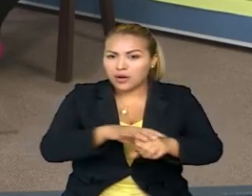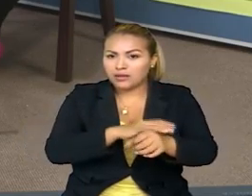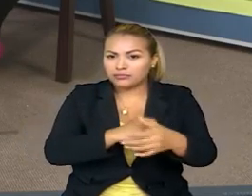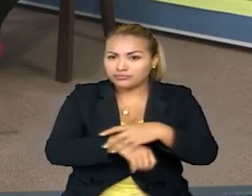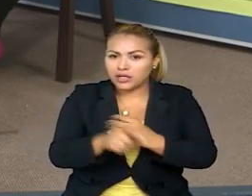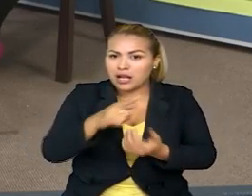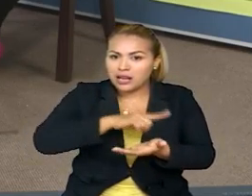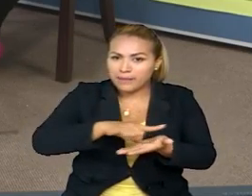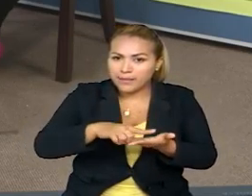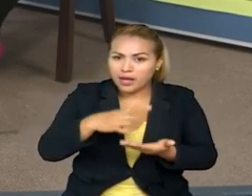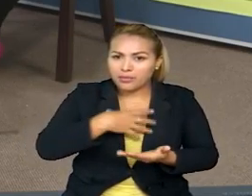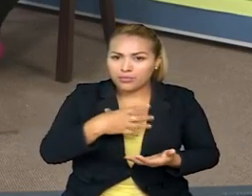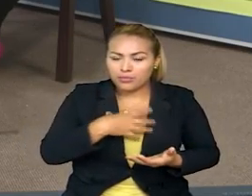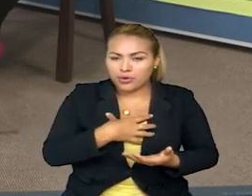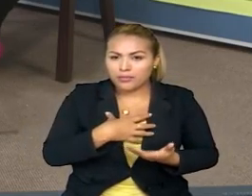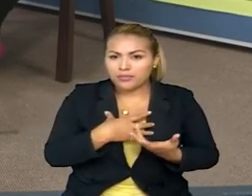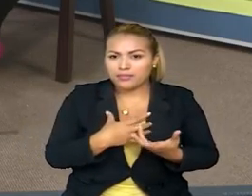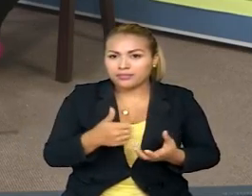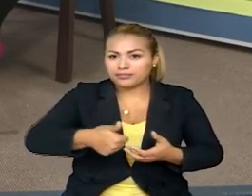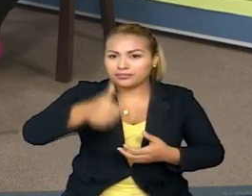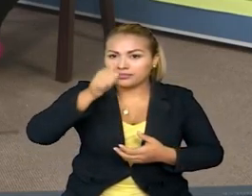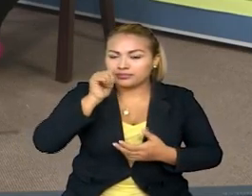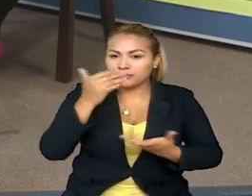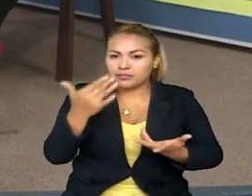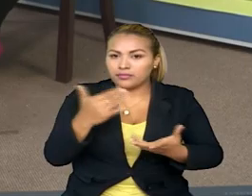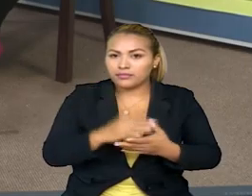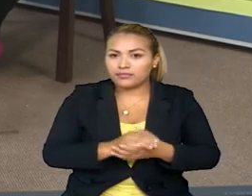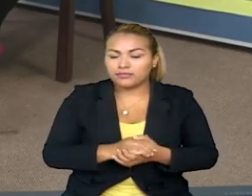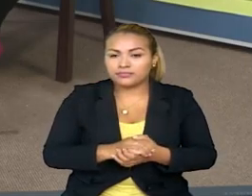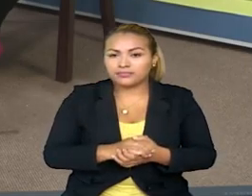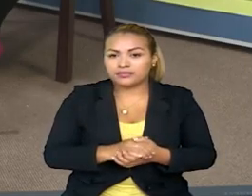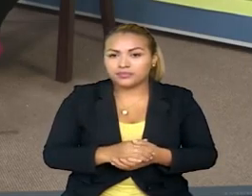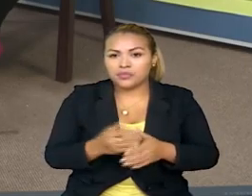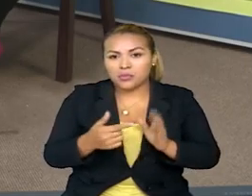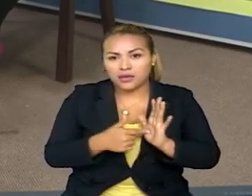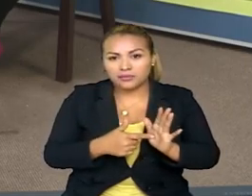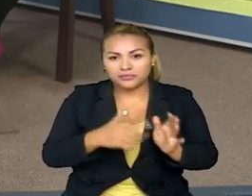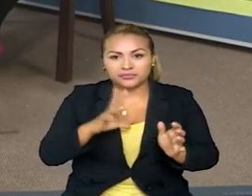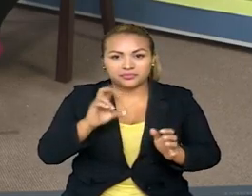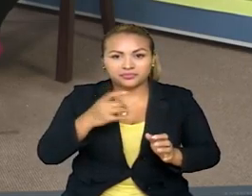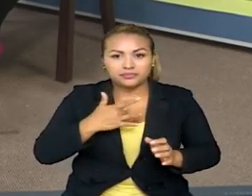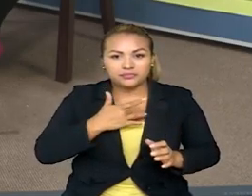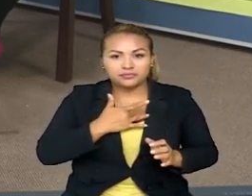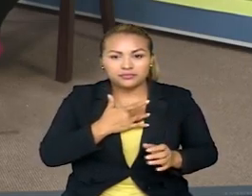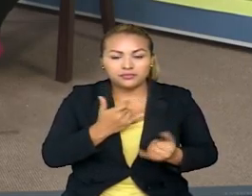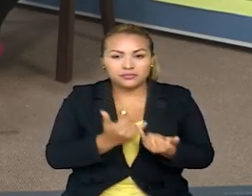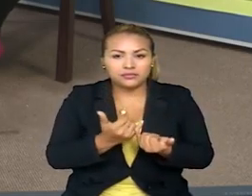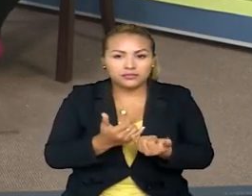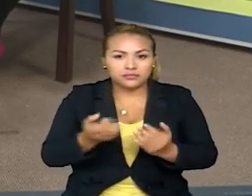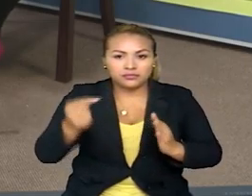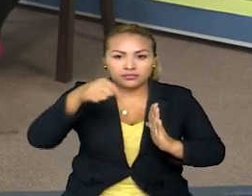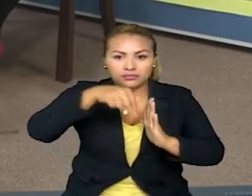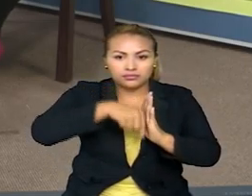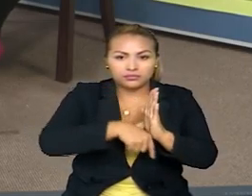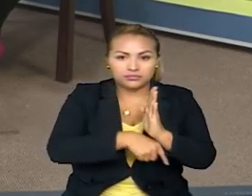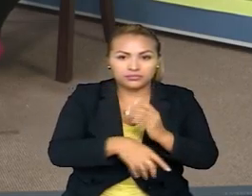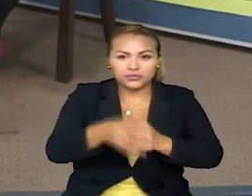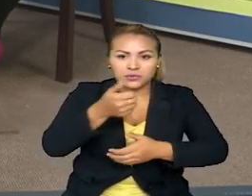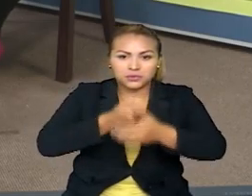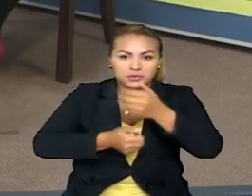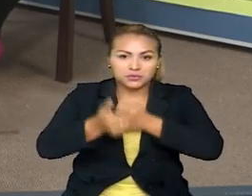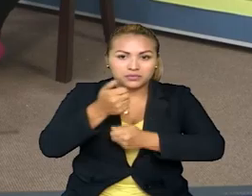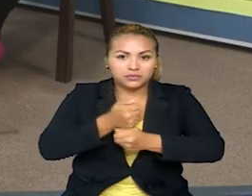que obtenida desde el medio ambiente sin necesidad de un pozo no con esto no te estoy diciendo que en la calle está